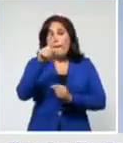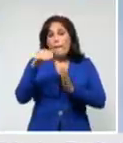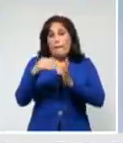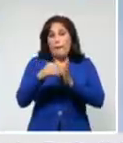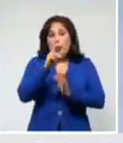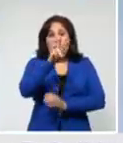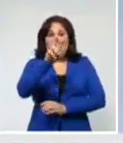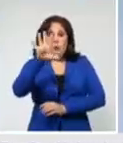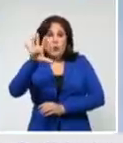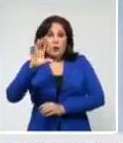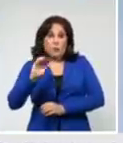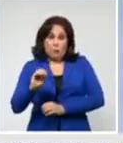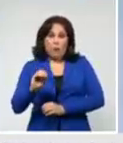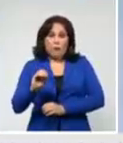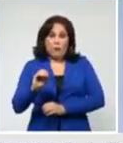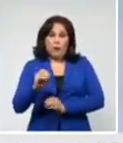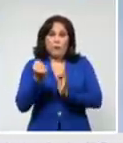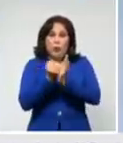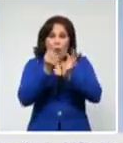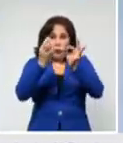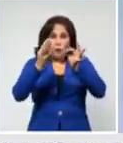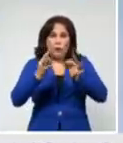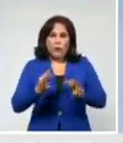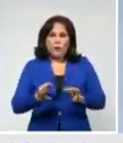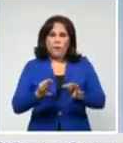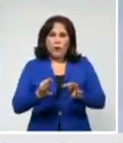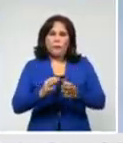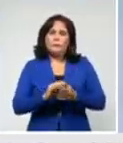1.250 y confirmados